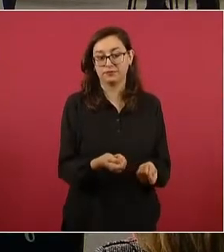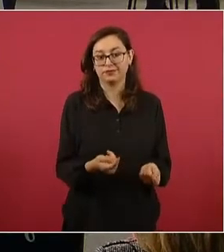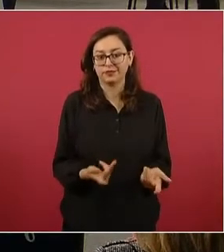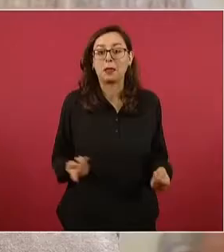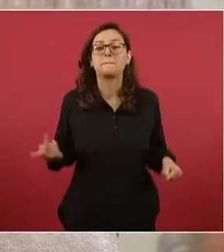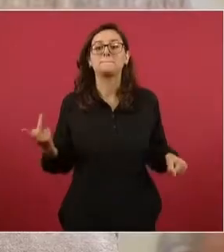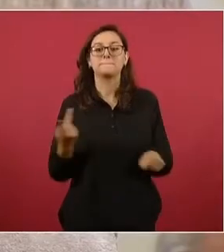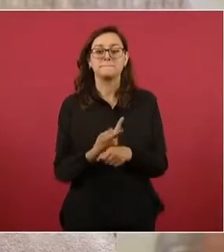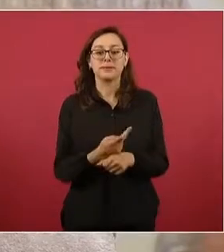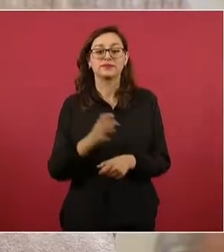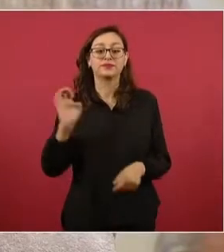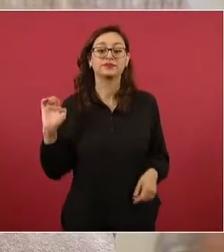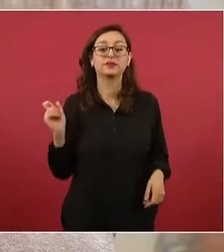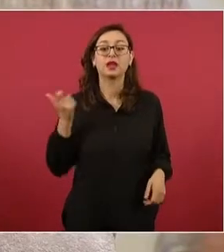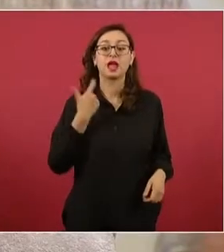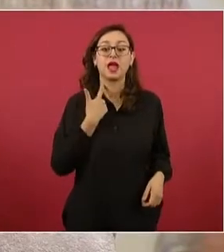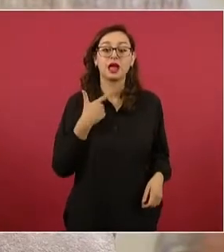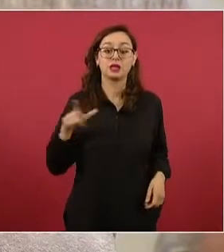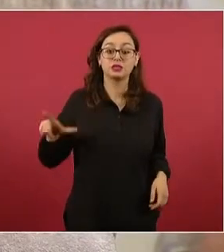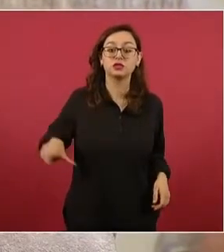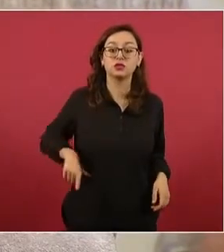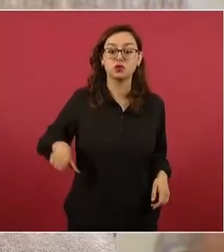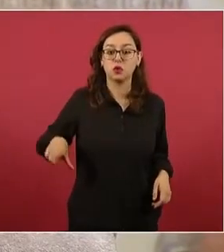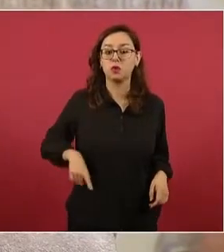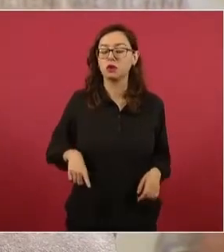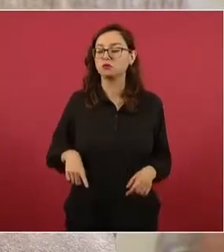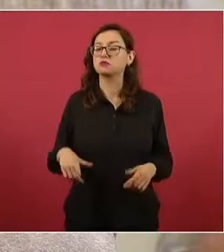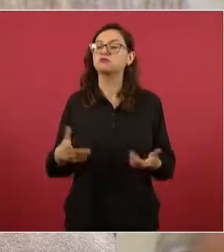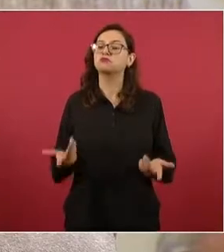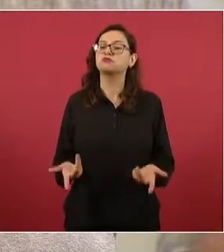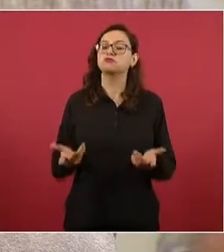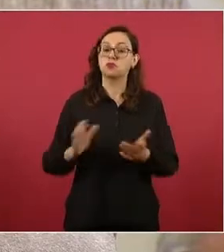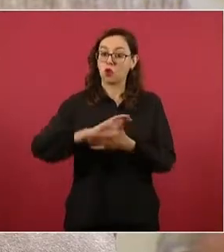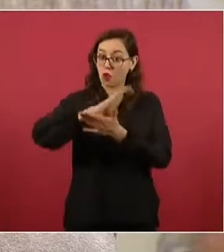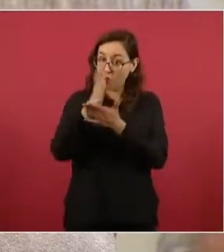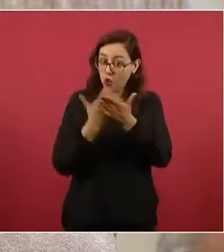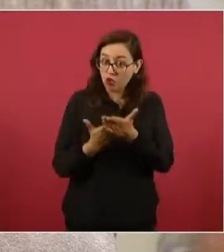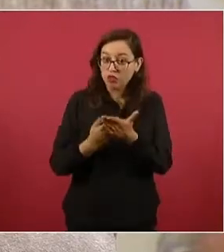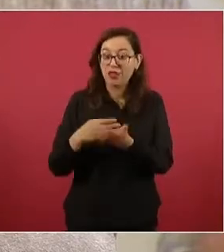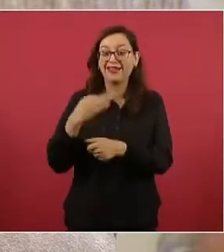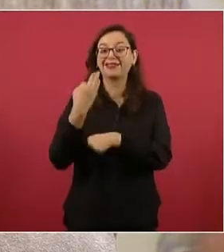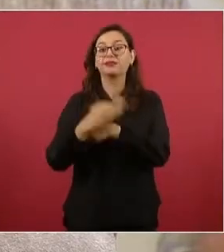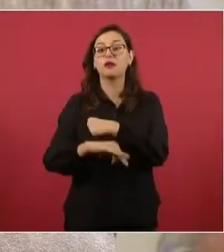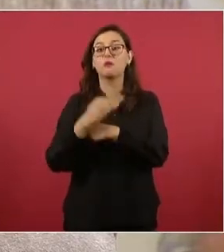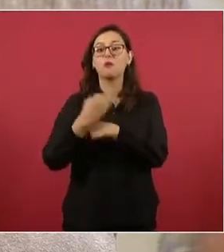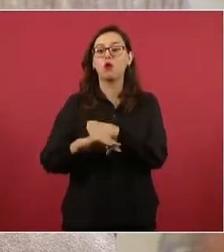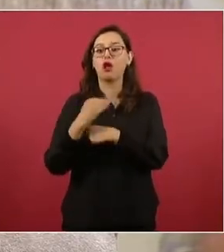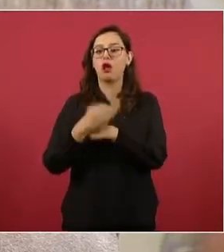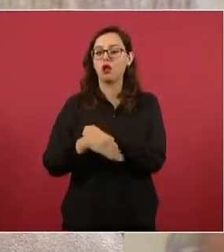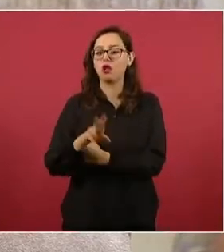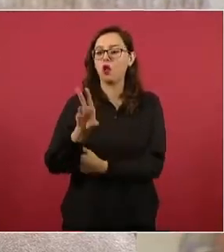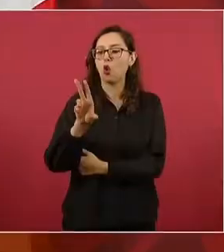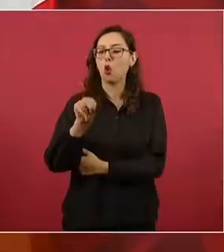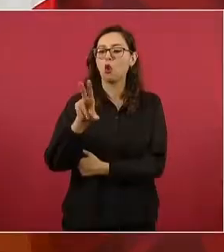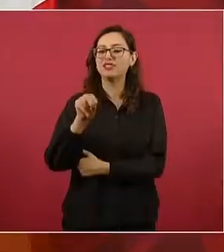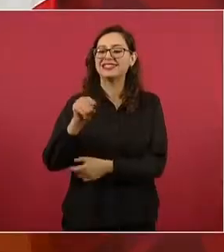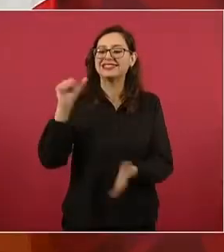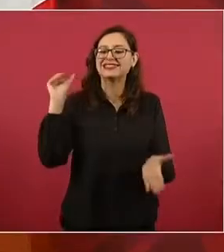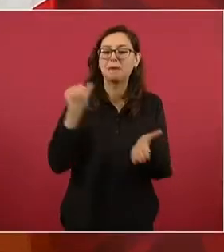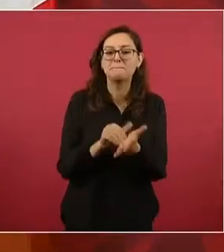80,000 trabajadores eventuales, algunos que trabajaron por